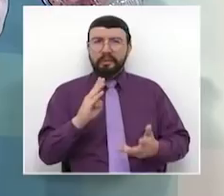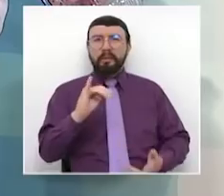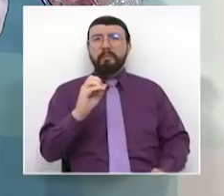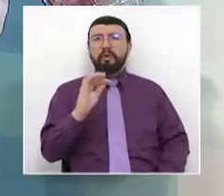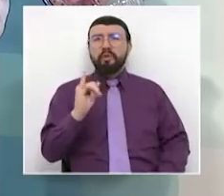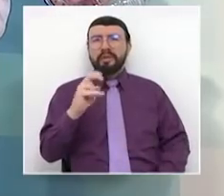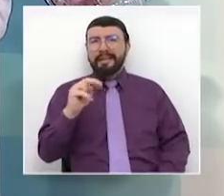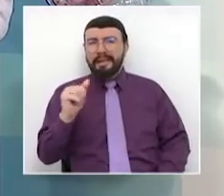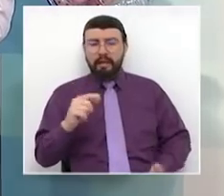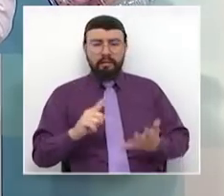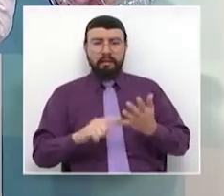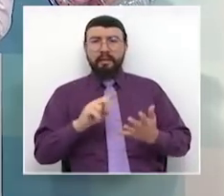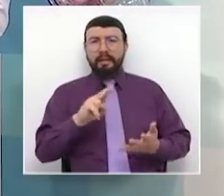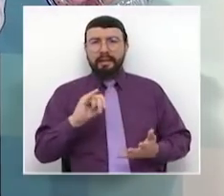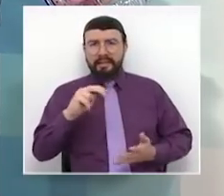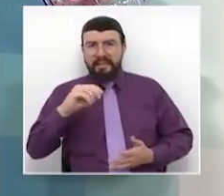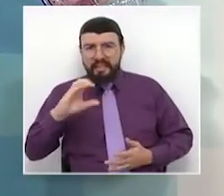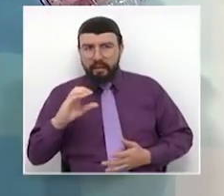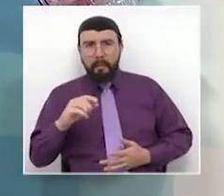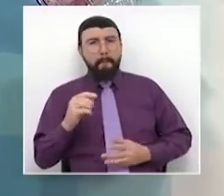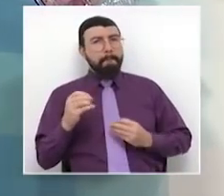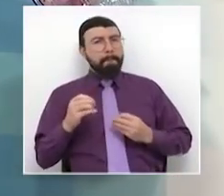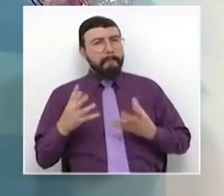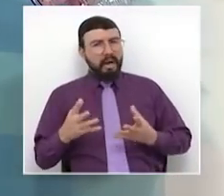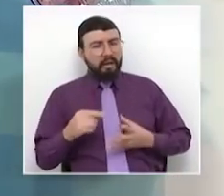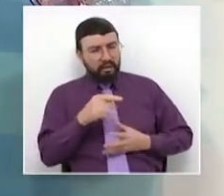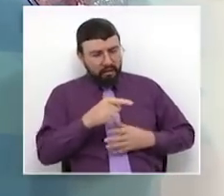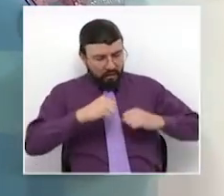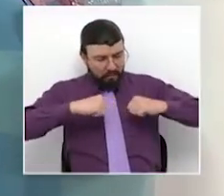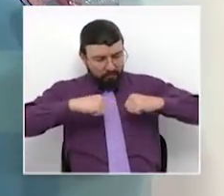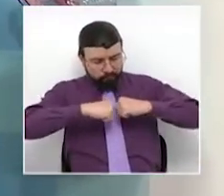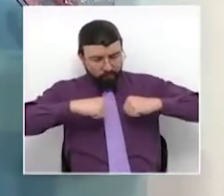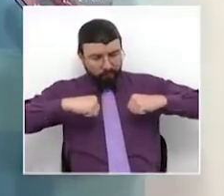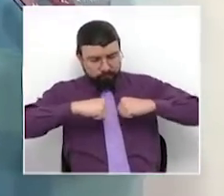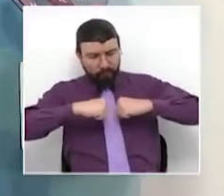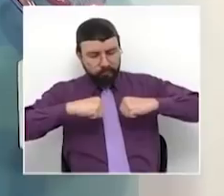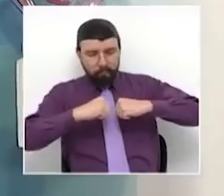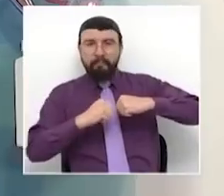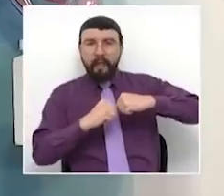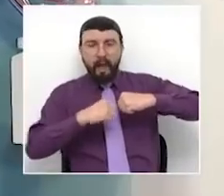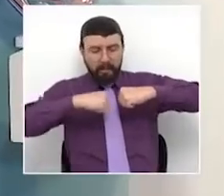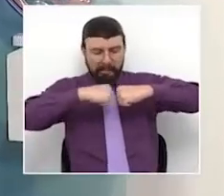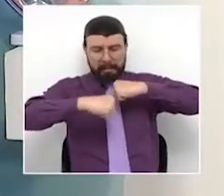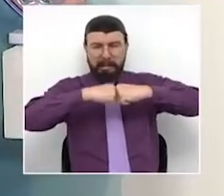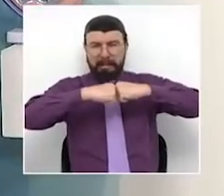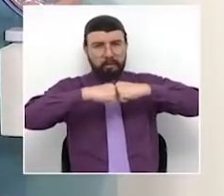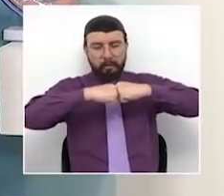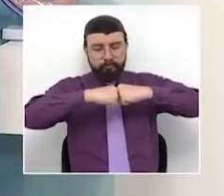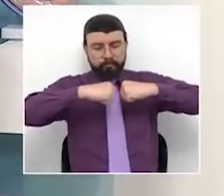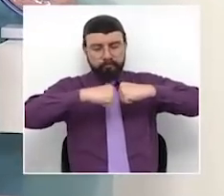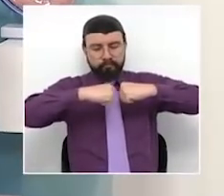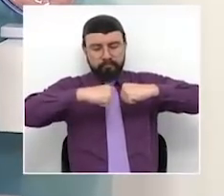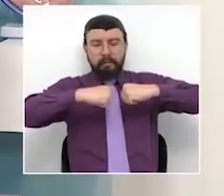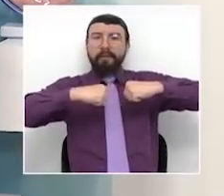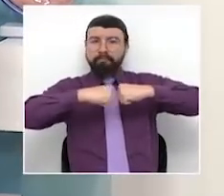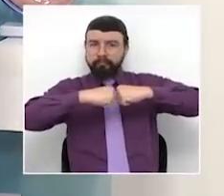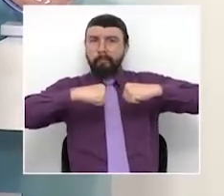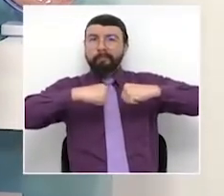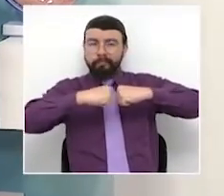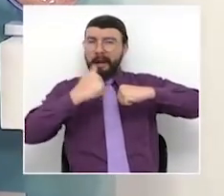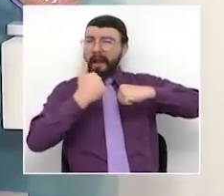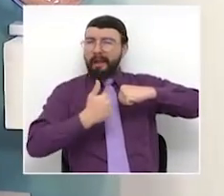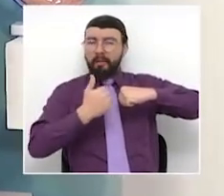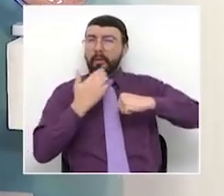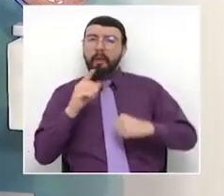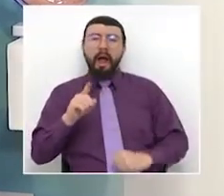para poder que estos cartílagos empiecen a regenerar. Es que no es que se tomaron el medicamento y a